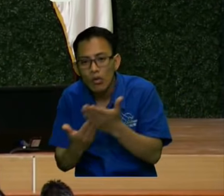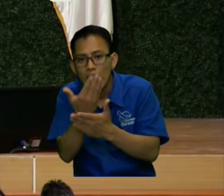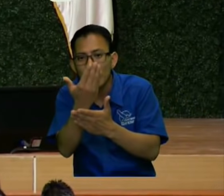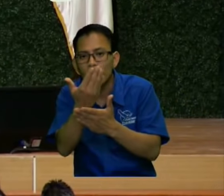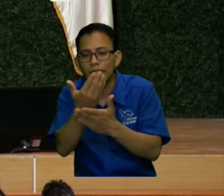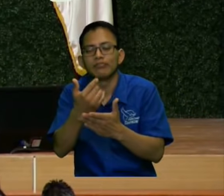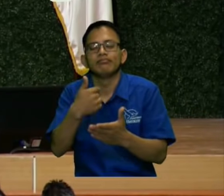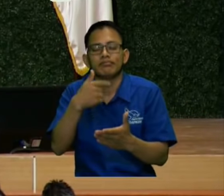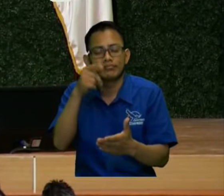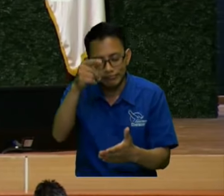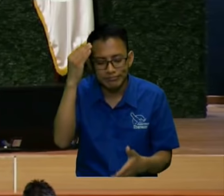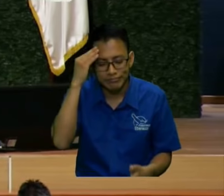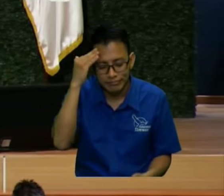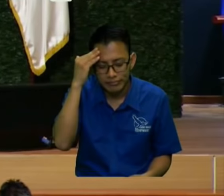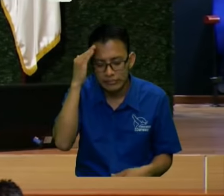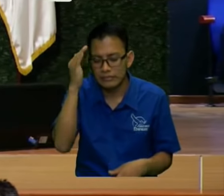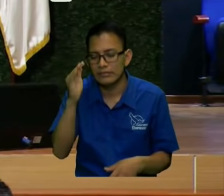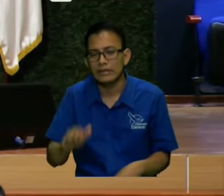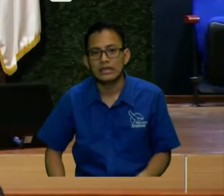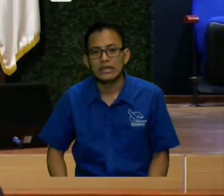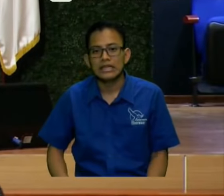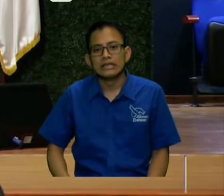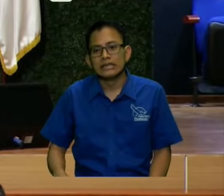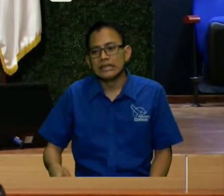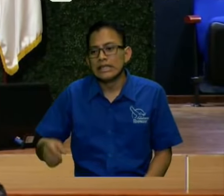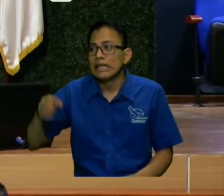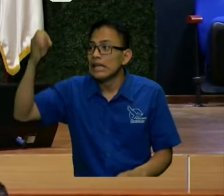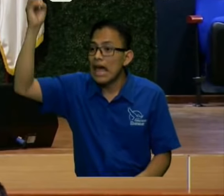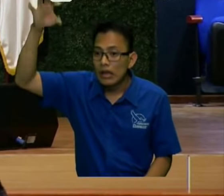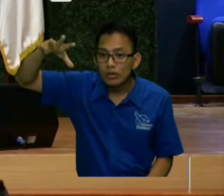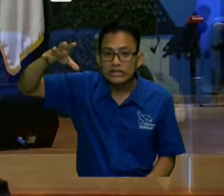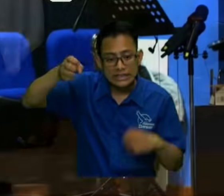sabe lo que yo le estoy hablando? Se hizo la luz.